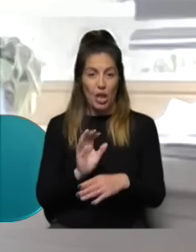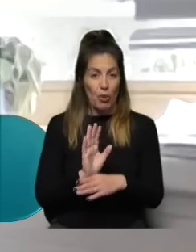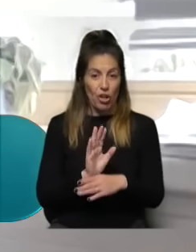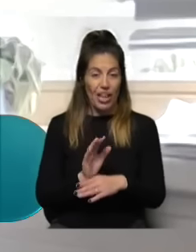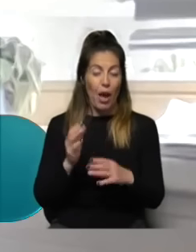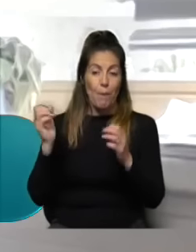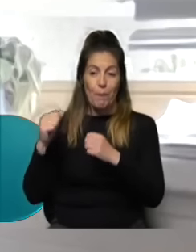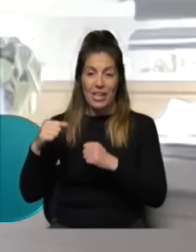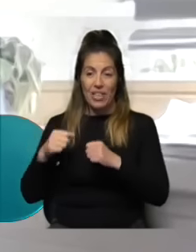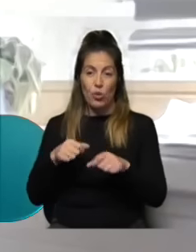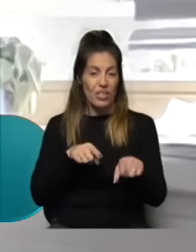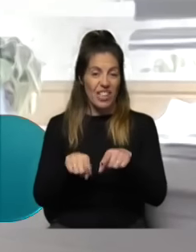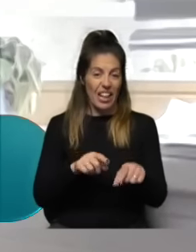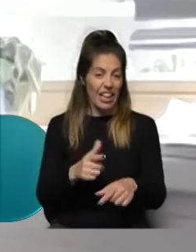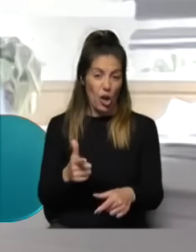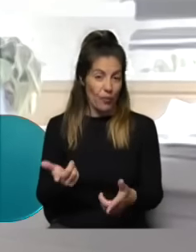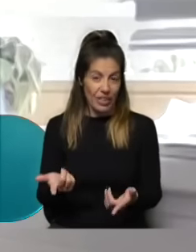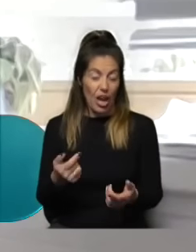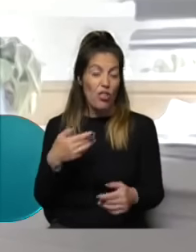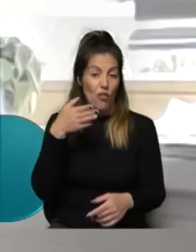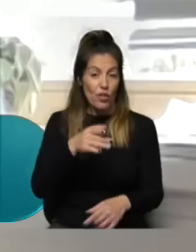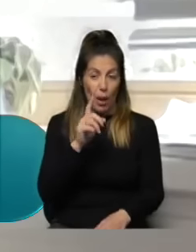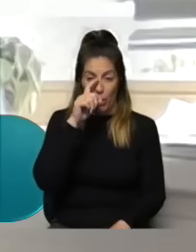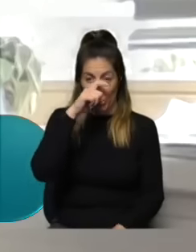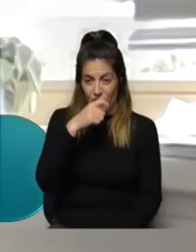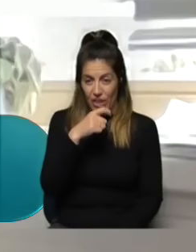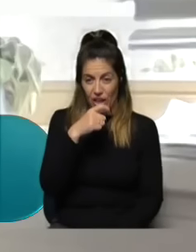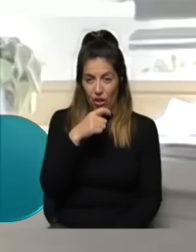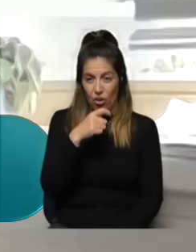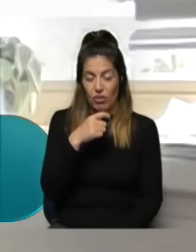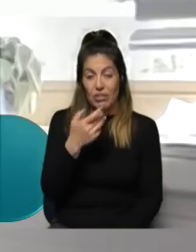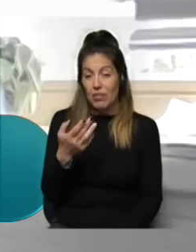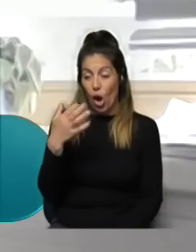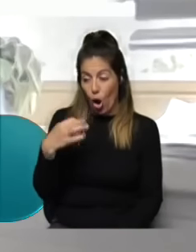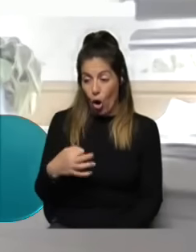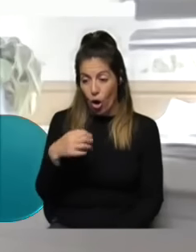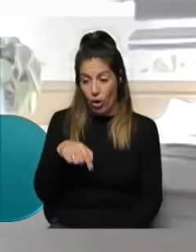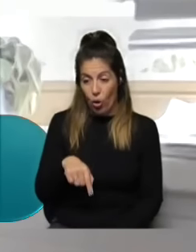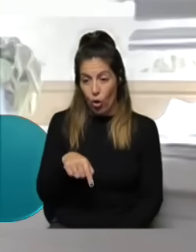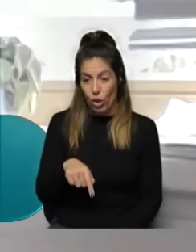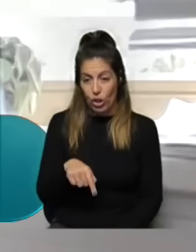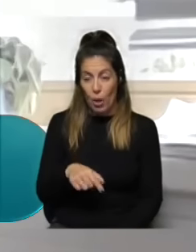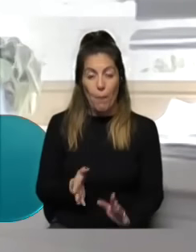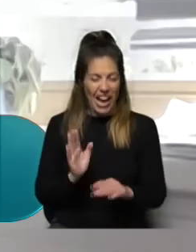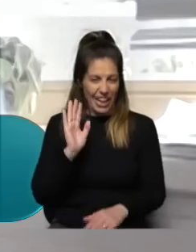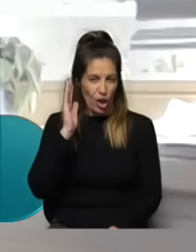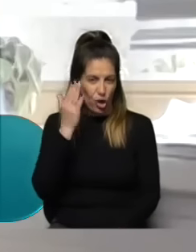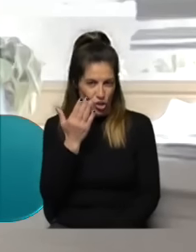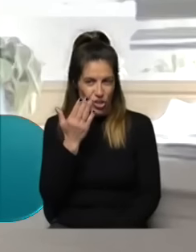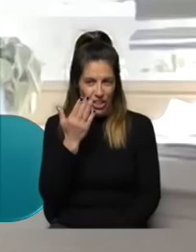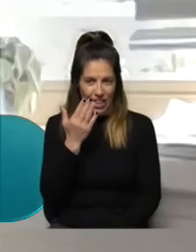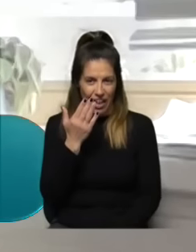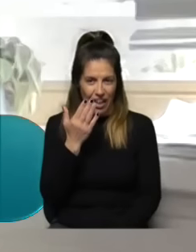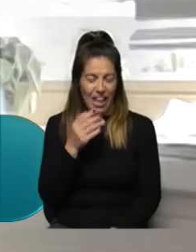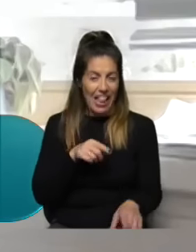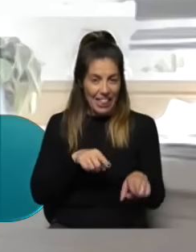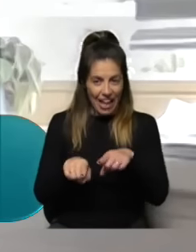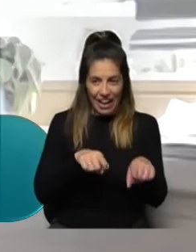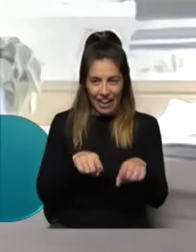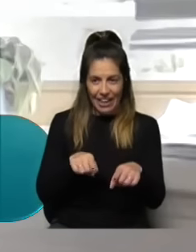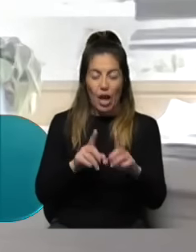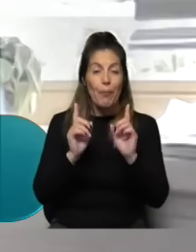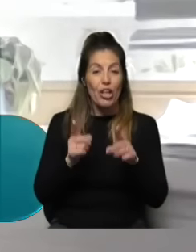no, esa carrera no estaba, así que me fui a Montevideo. Y bueno, creo que hoy es más reconocida la carrera, quizás,